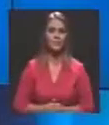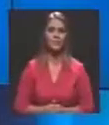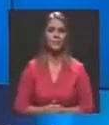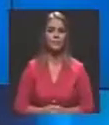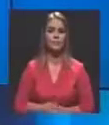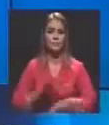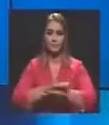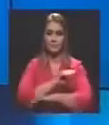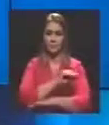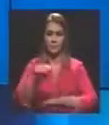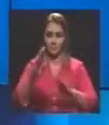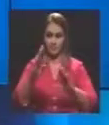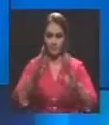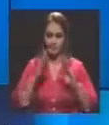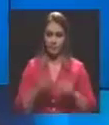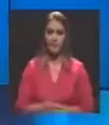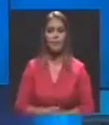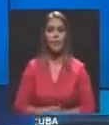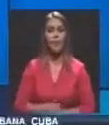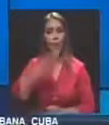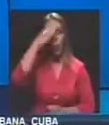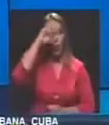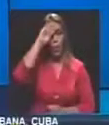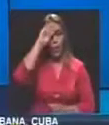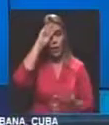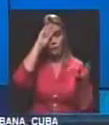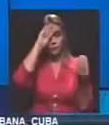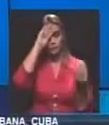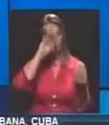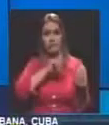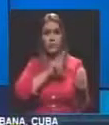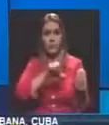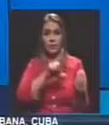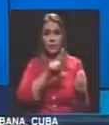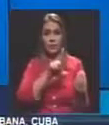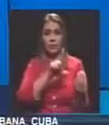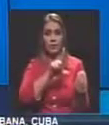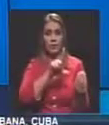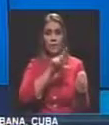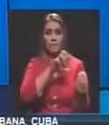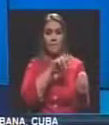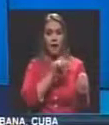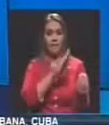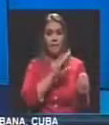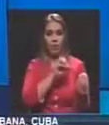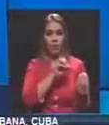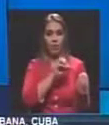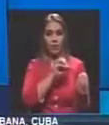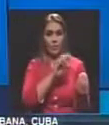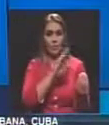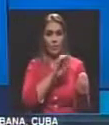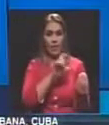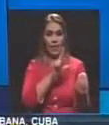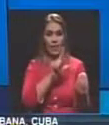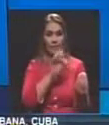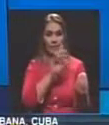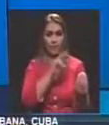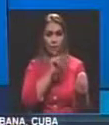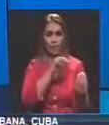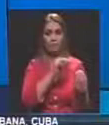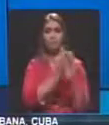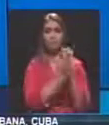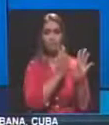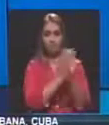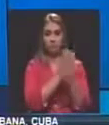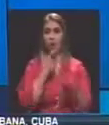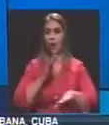mucha atención porque desde La Habana, Cuba, habló en exclusiva para nuestra agencia aliada de noticias RPTV el jefe negociador del ELN, quien